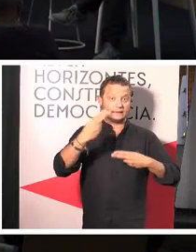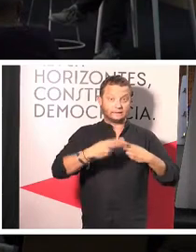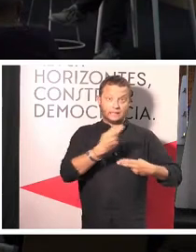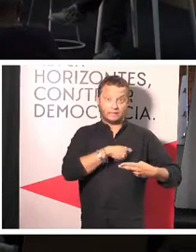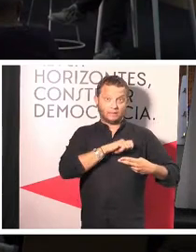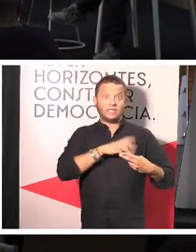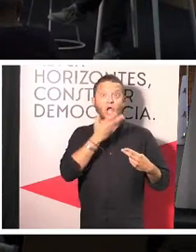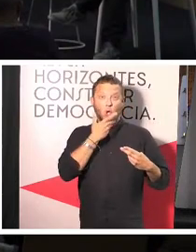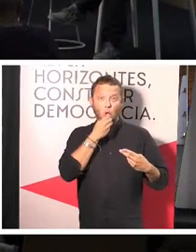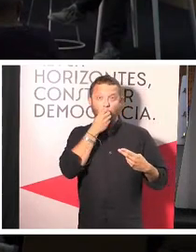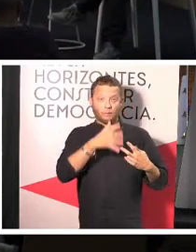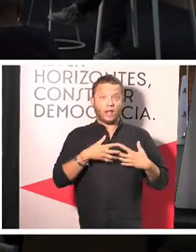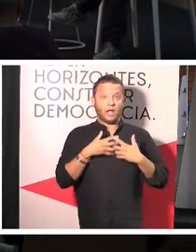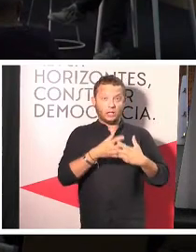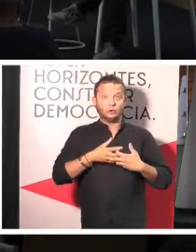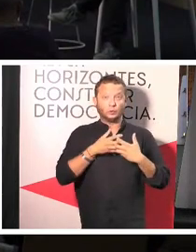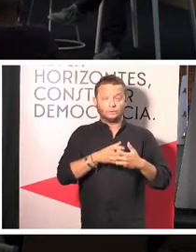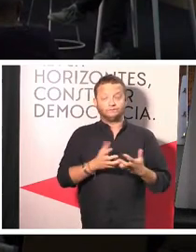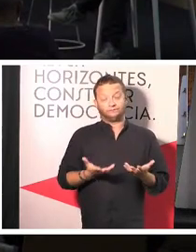España conocen muy bien